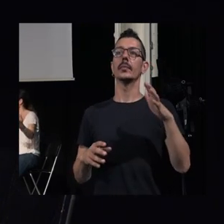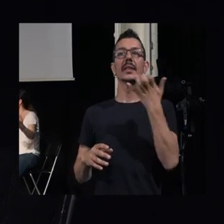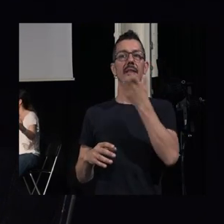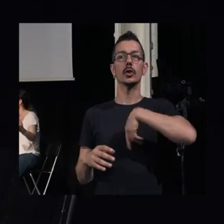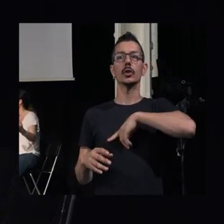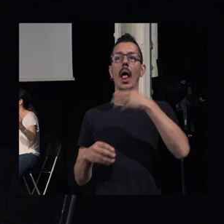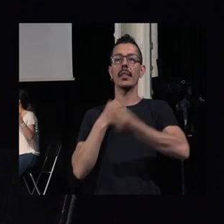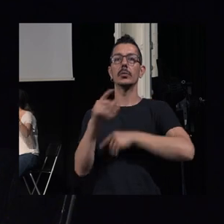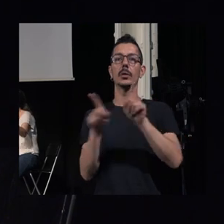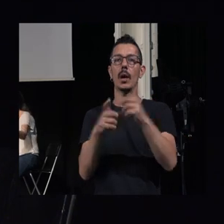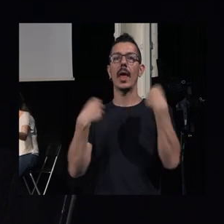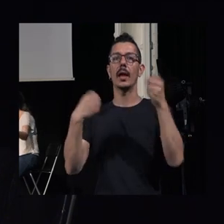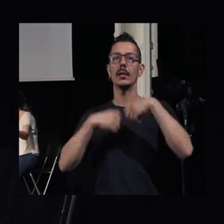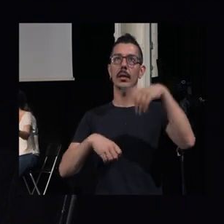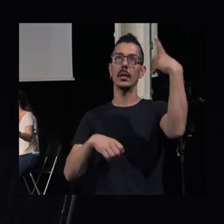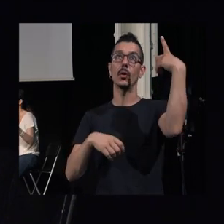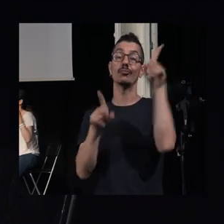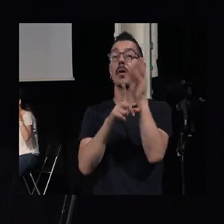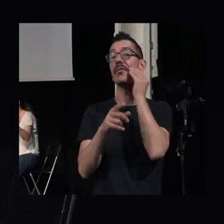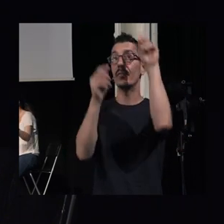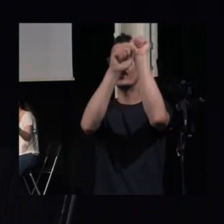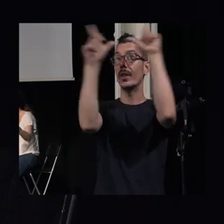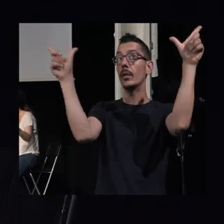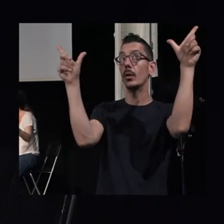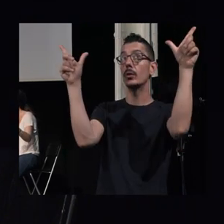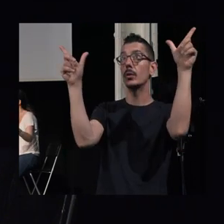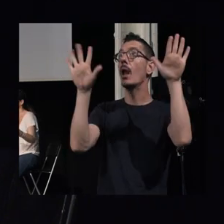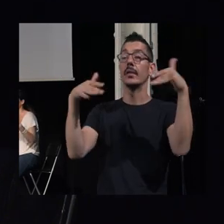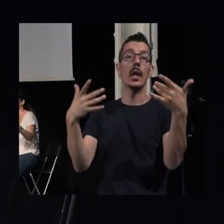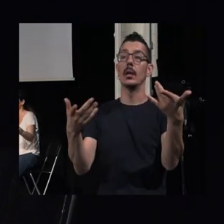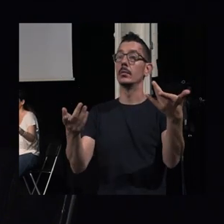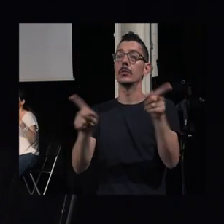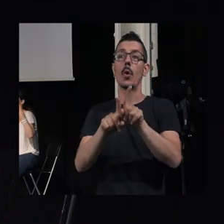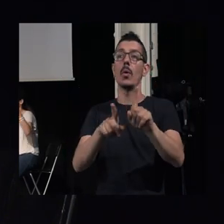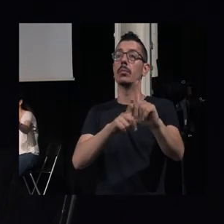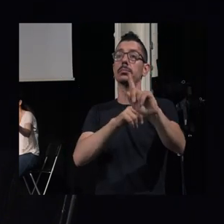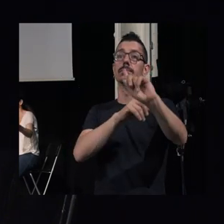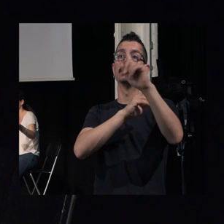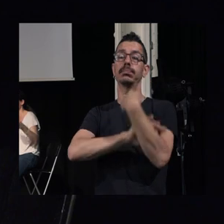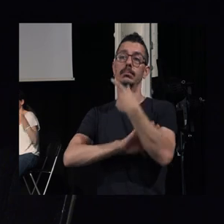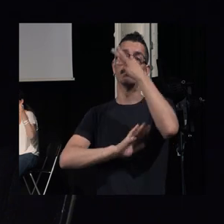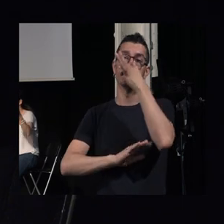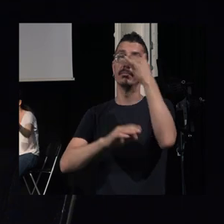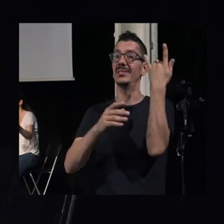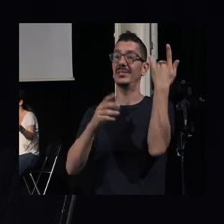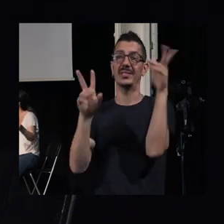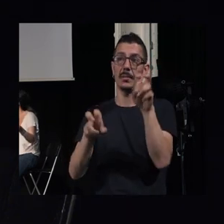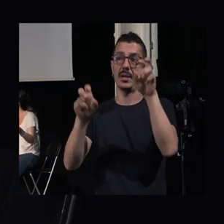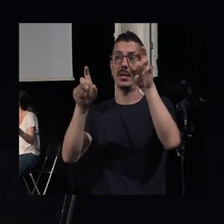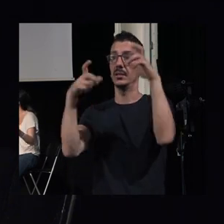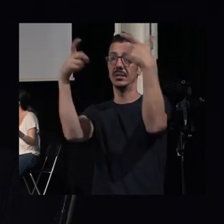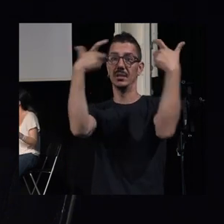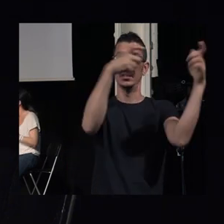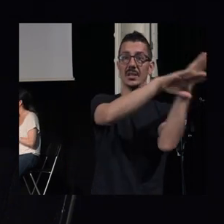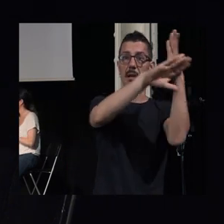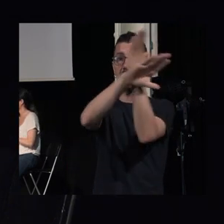ejercicio de ficción, habrá que segmentar. El tema es qué segmentaciones pueden ser más transformadoras, ¿no?, más